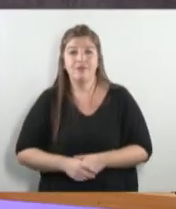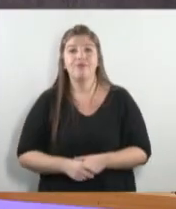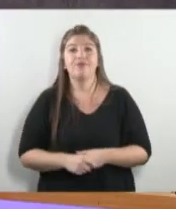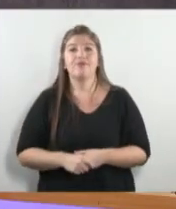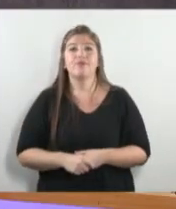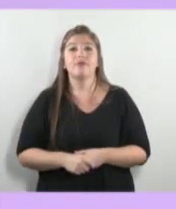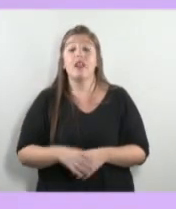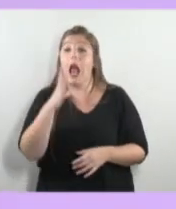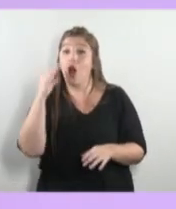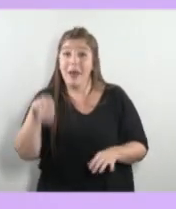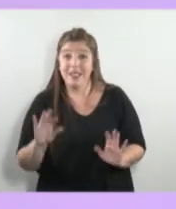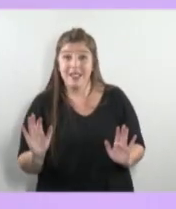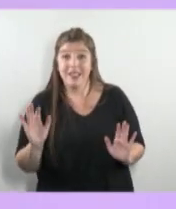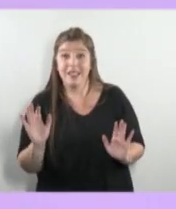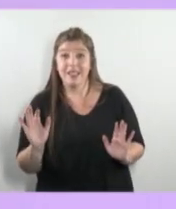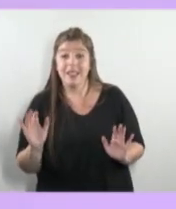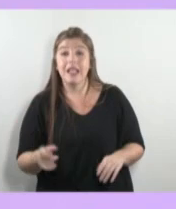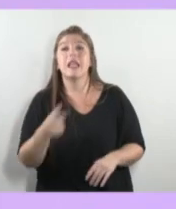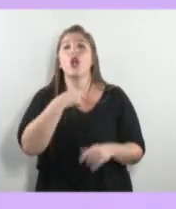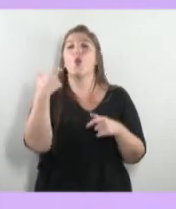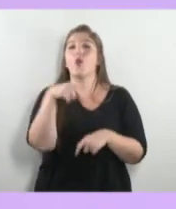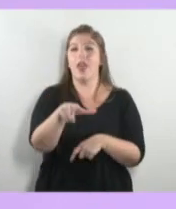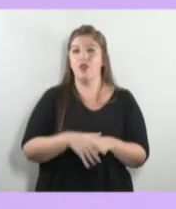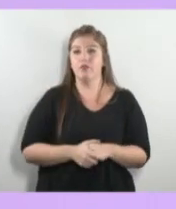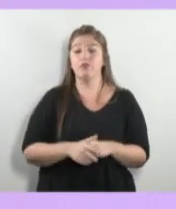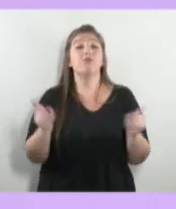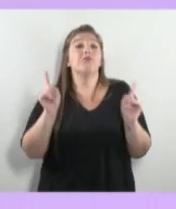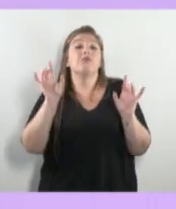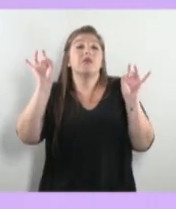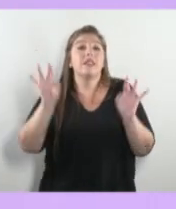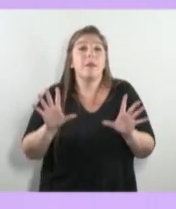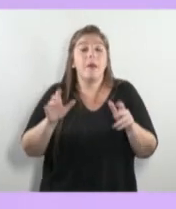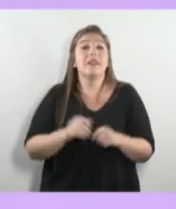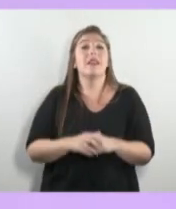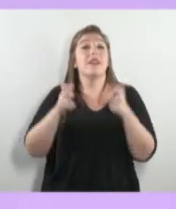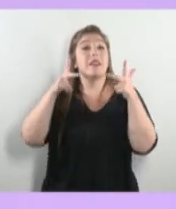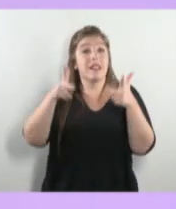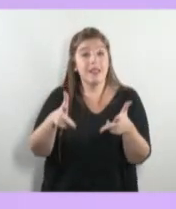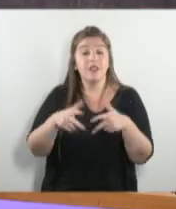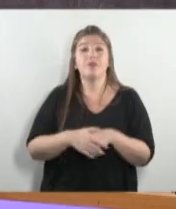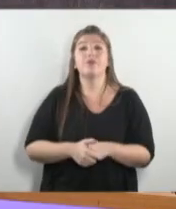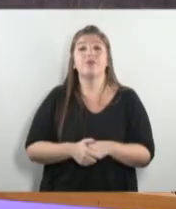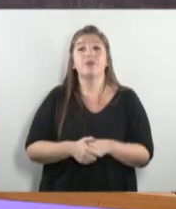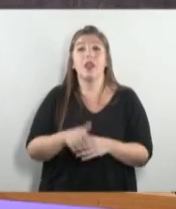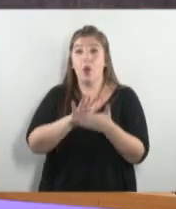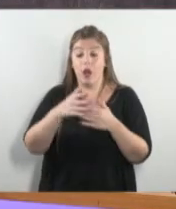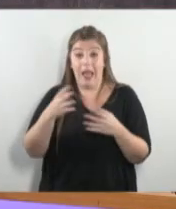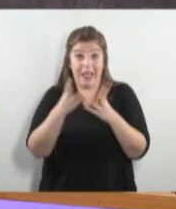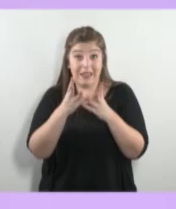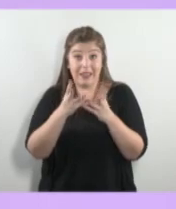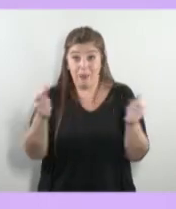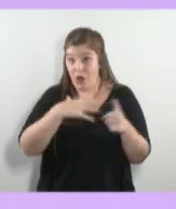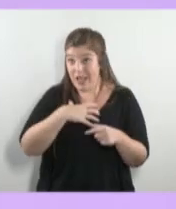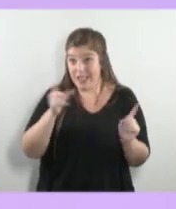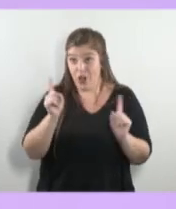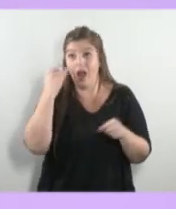¿te queda algo más? Quiero mandar un video. Simplemente, digamos, insistir con esto de... No terminó la clase, ¿eh? Después del video volvemos.